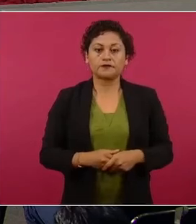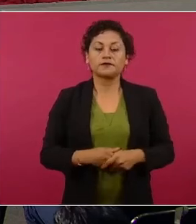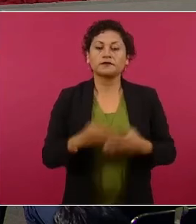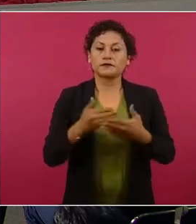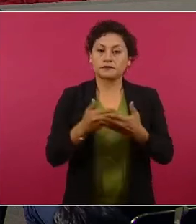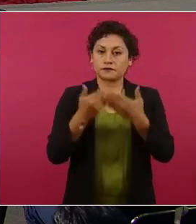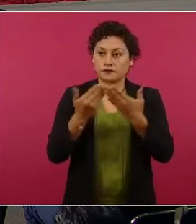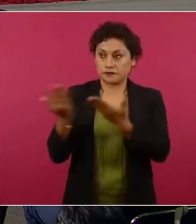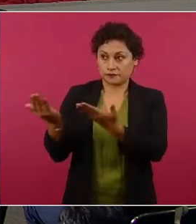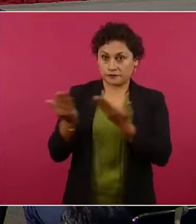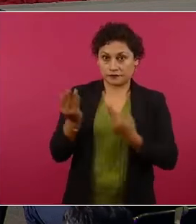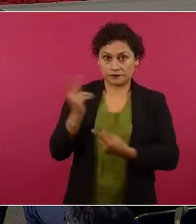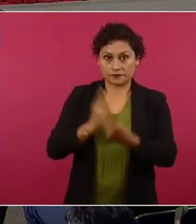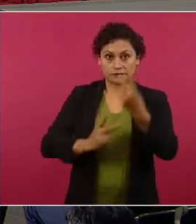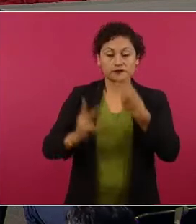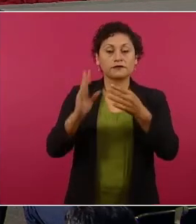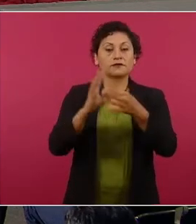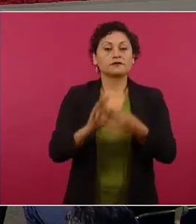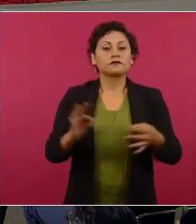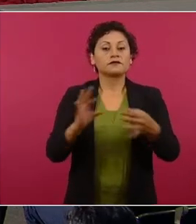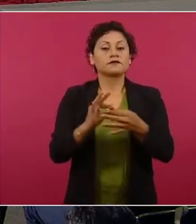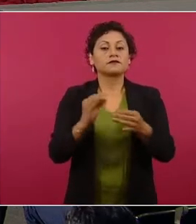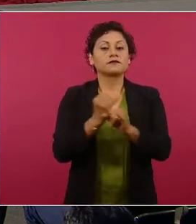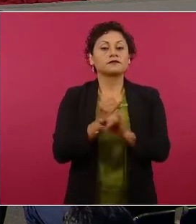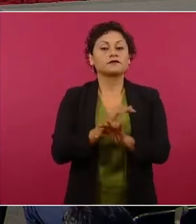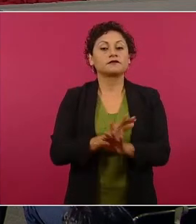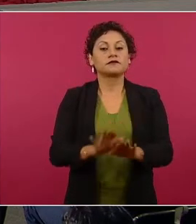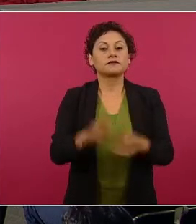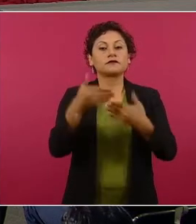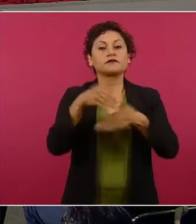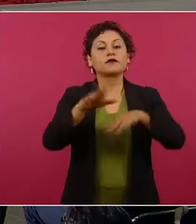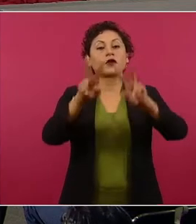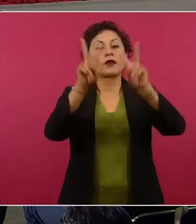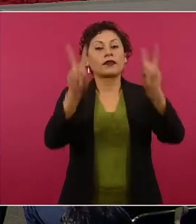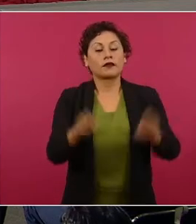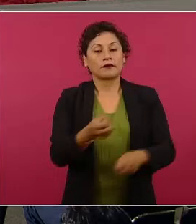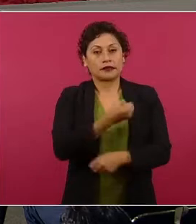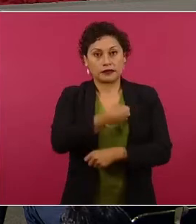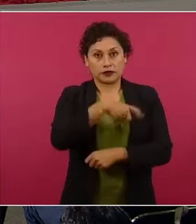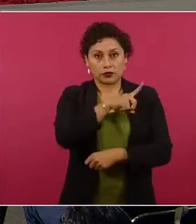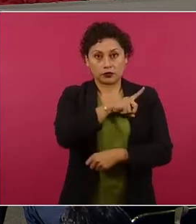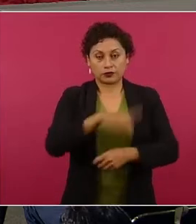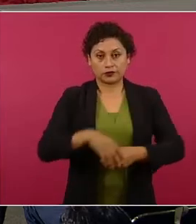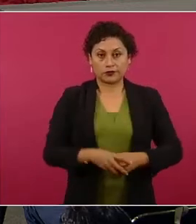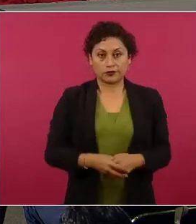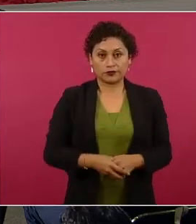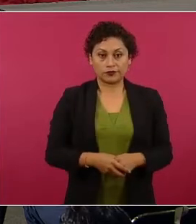que ustedes nos informen sobre la situación de la salud.